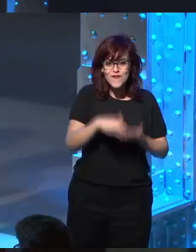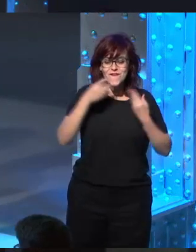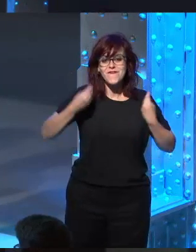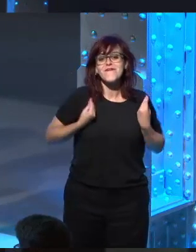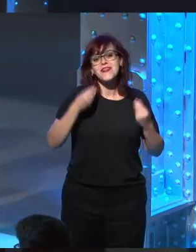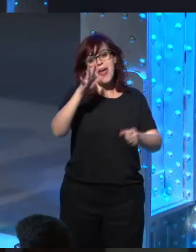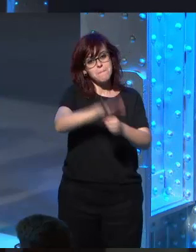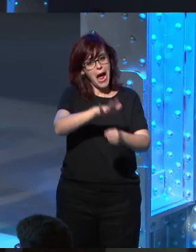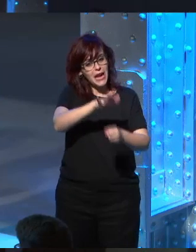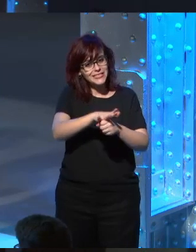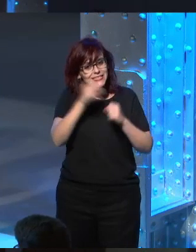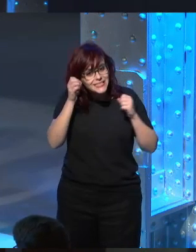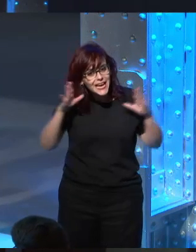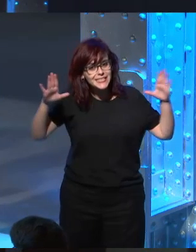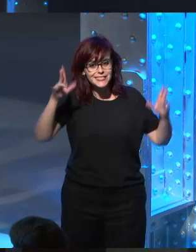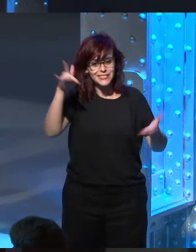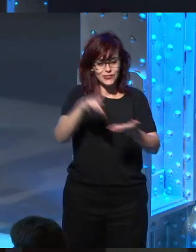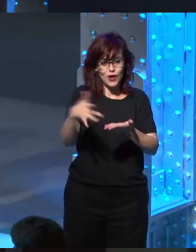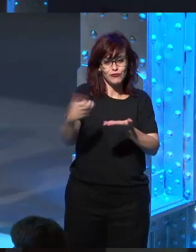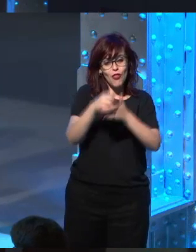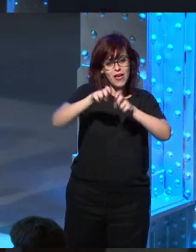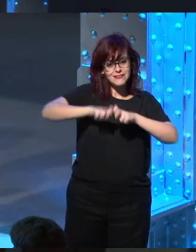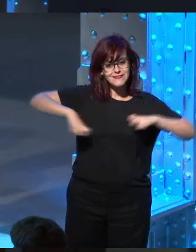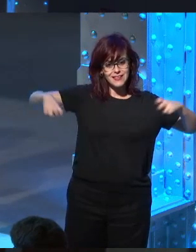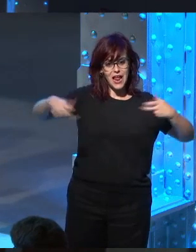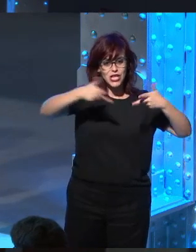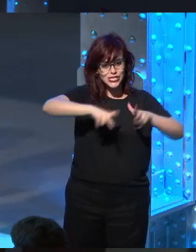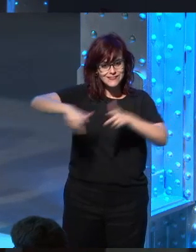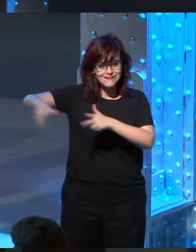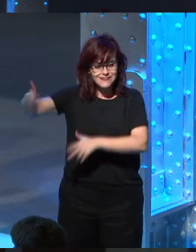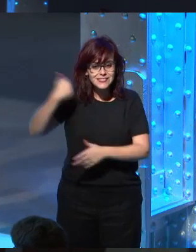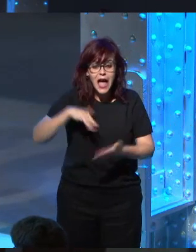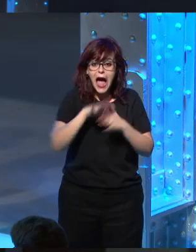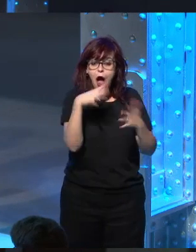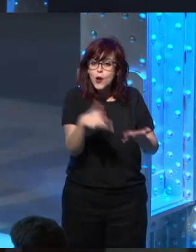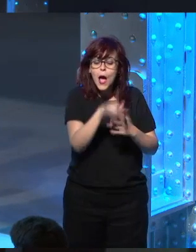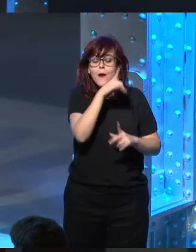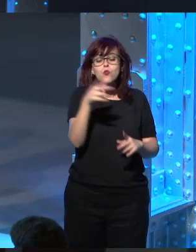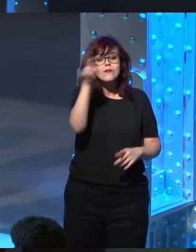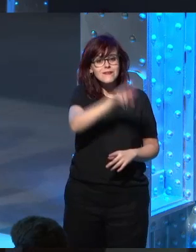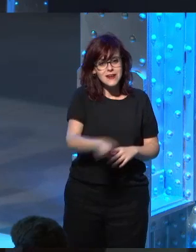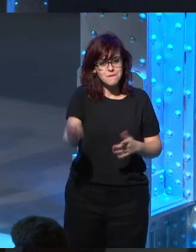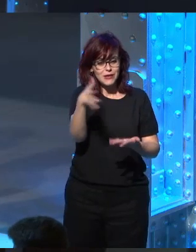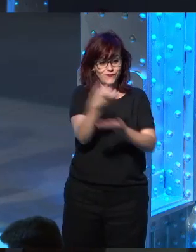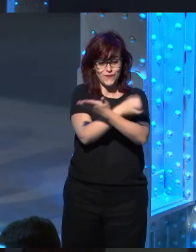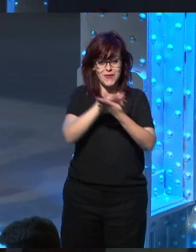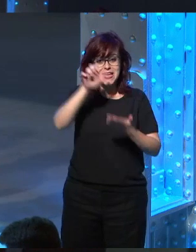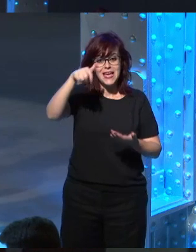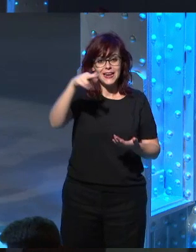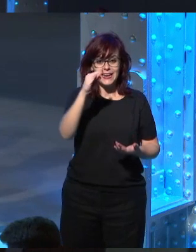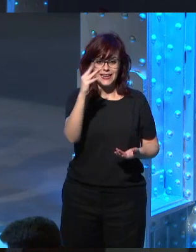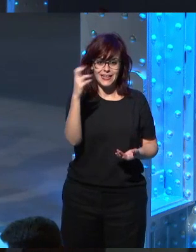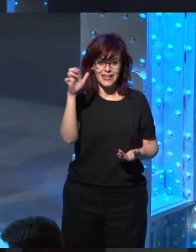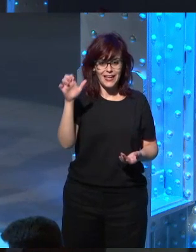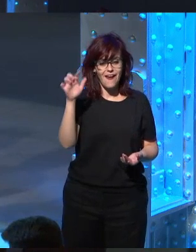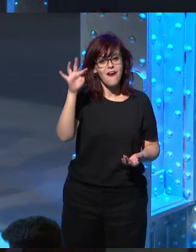Martes. Todos, los que están aquí en el escenario, los que están allí en sus asientos. Vamos a dar un último repaso a lo que está haciendo